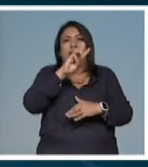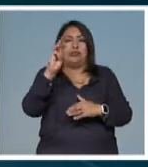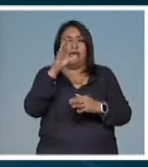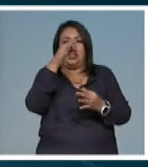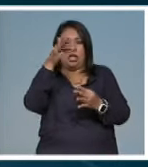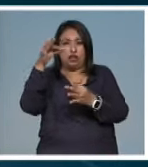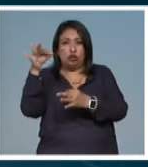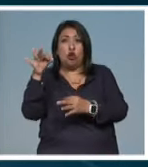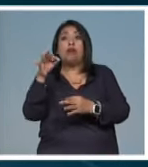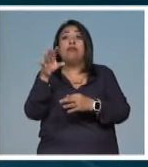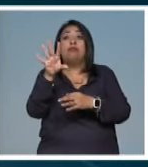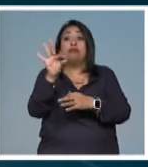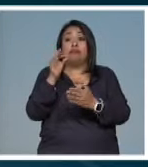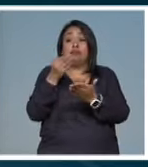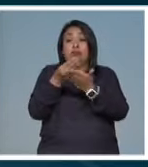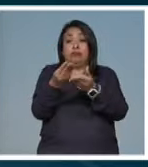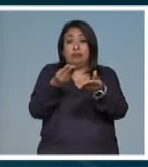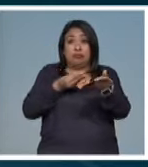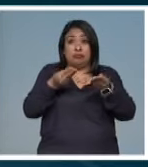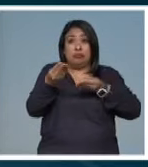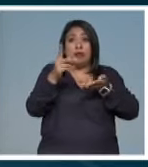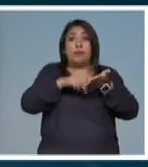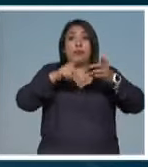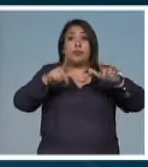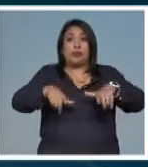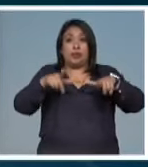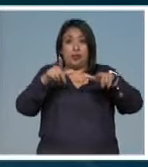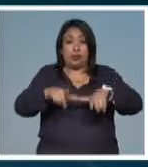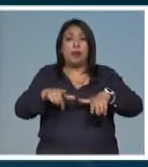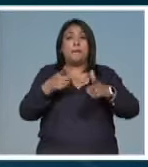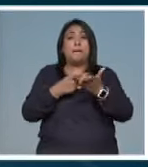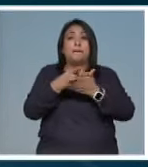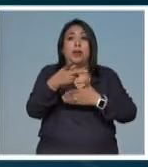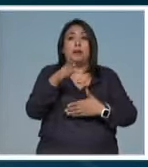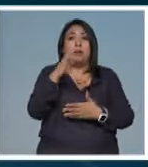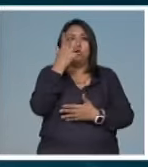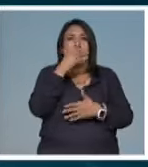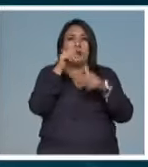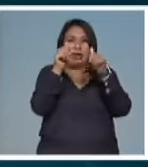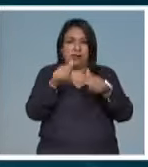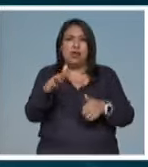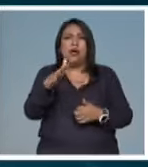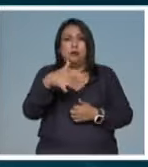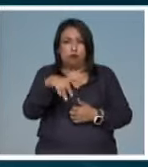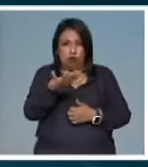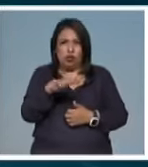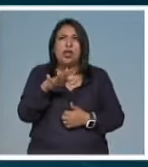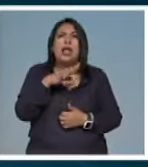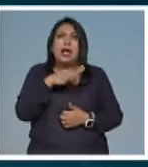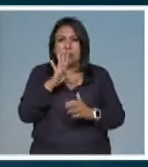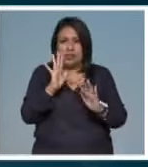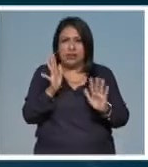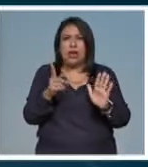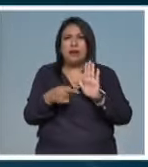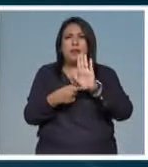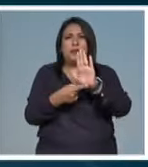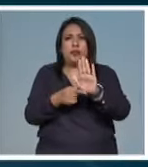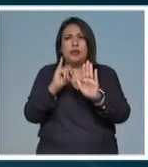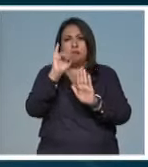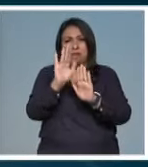Las candidaturas se van a recibir a través de la plataforma digital de los Premios Bellas Artes. Búsquenla. Por ahí ya tenemos